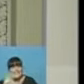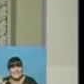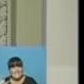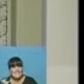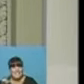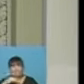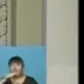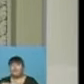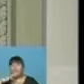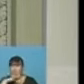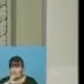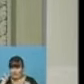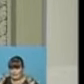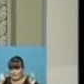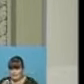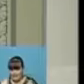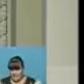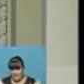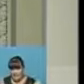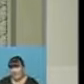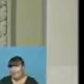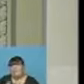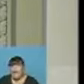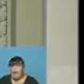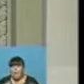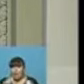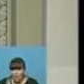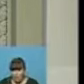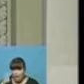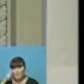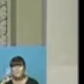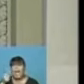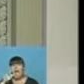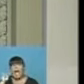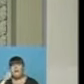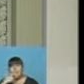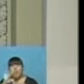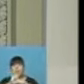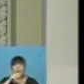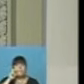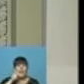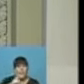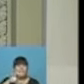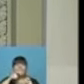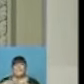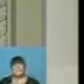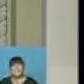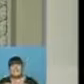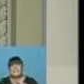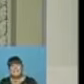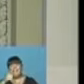link todavía yo no lo entendí. Y mucho menos cómo se relaciona Arribas con Meireles y con el soterramiento del